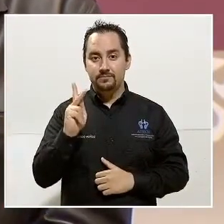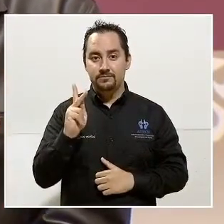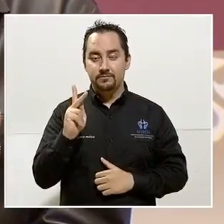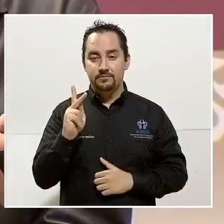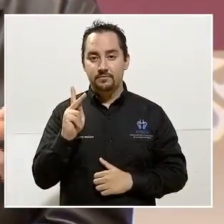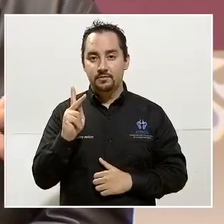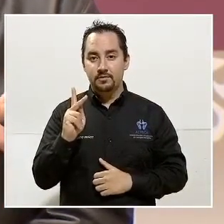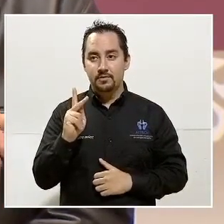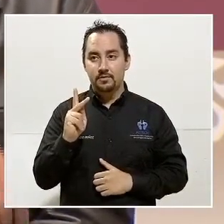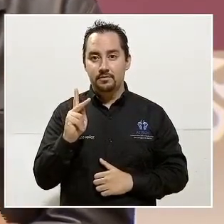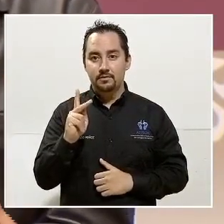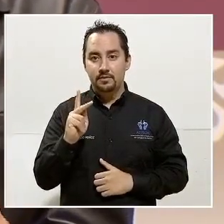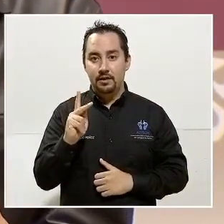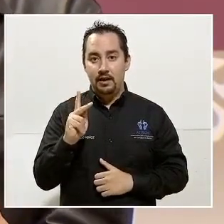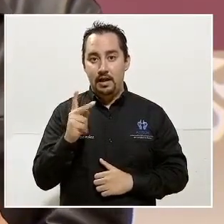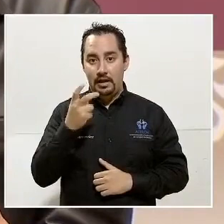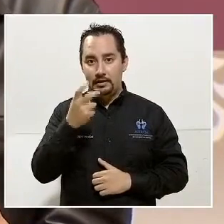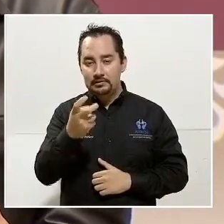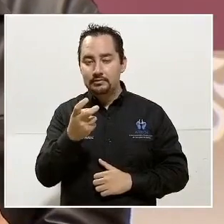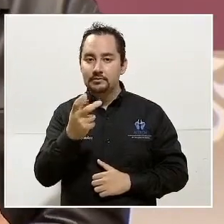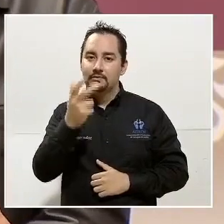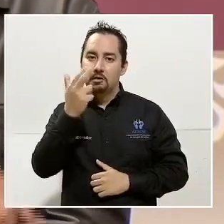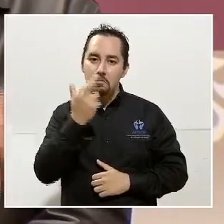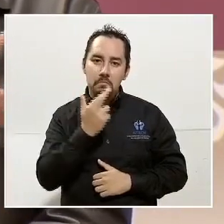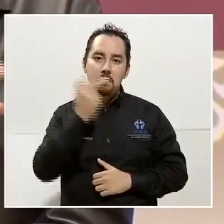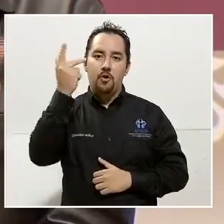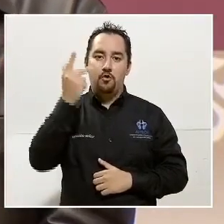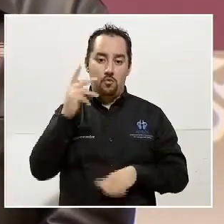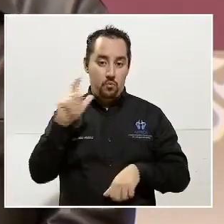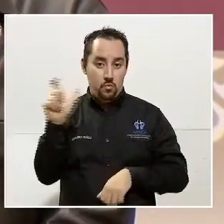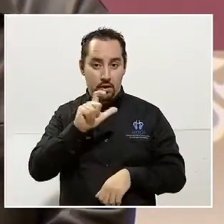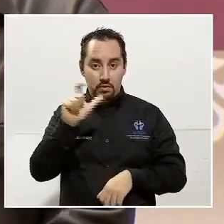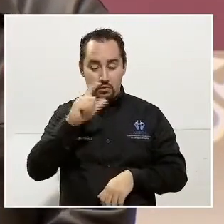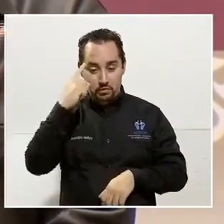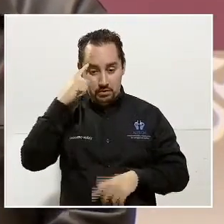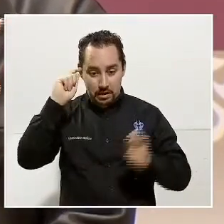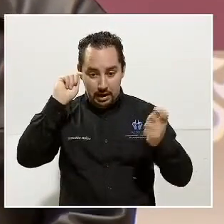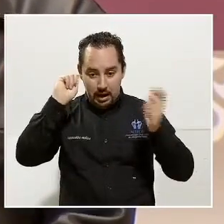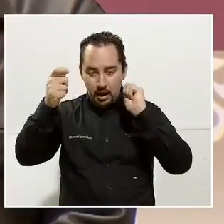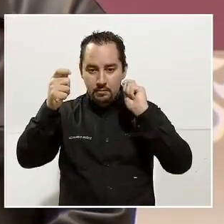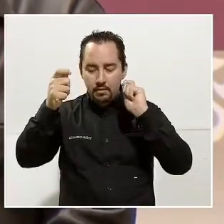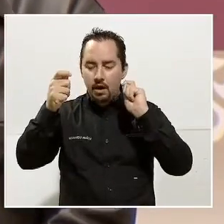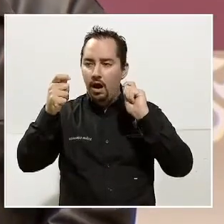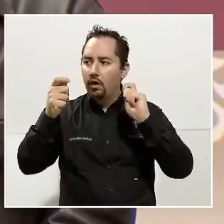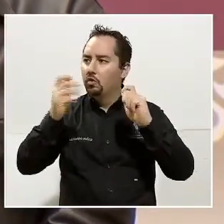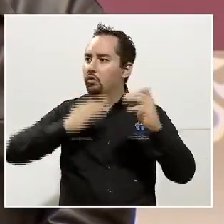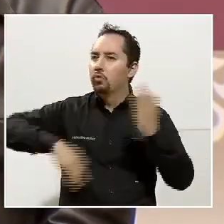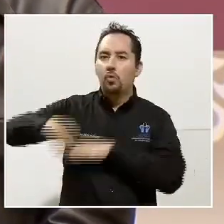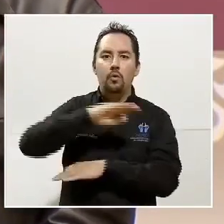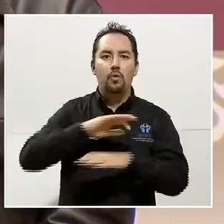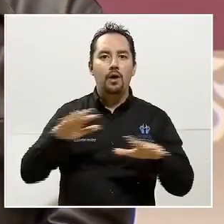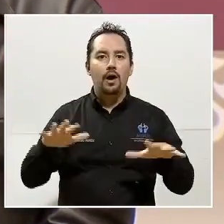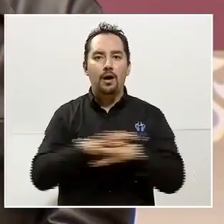pero es el más eficaz, porque cuando cambia la mentalidad del pueblo cambia todo.